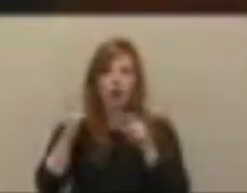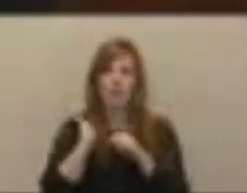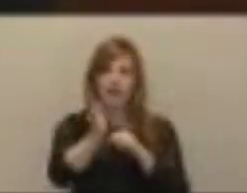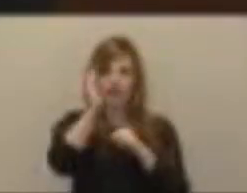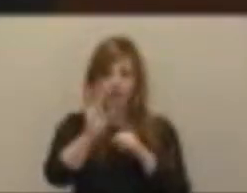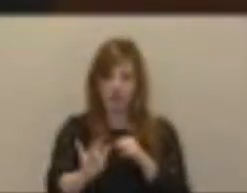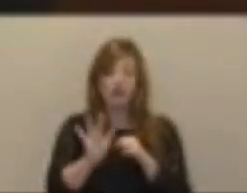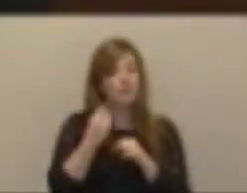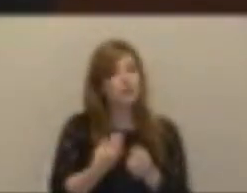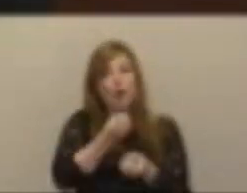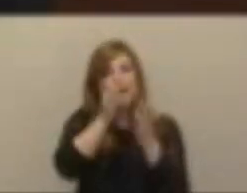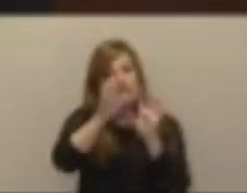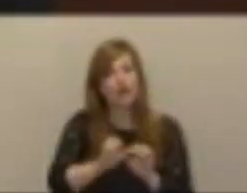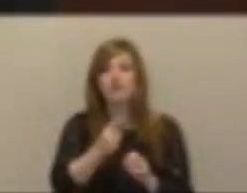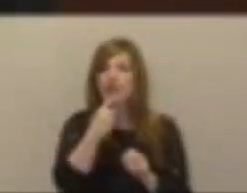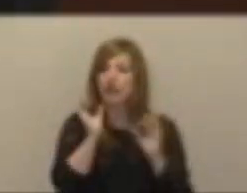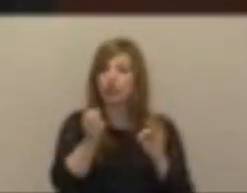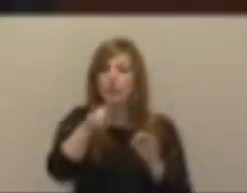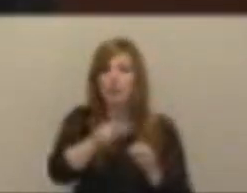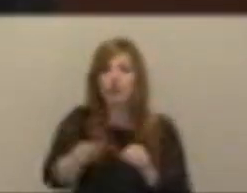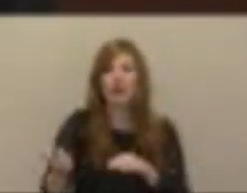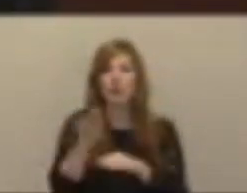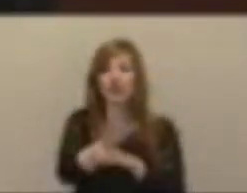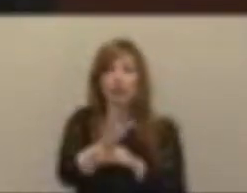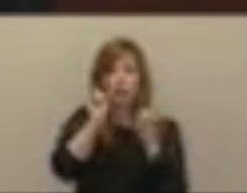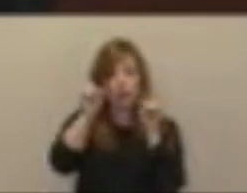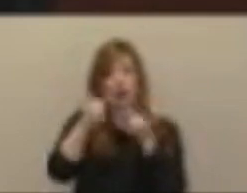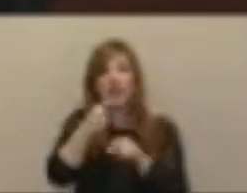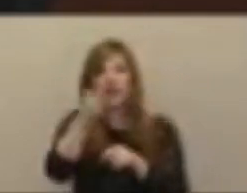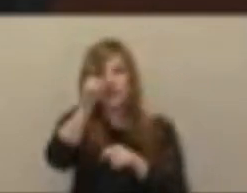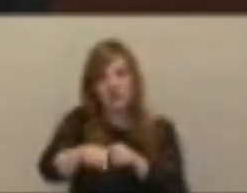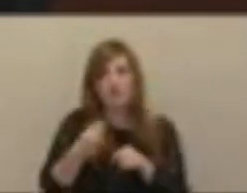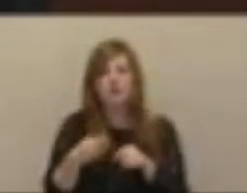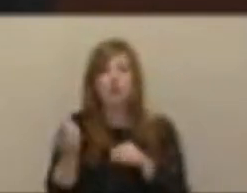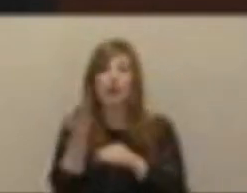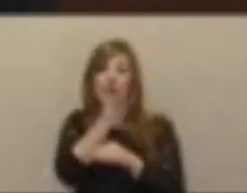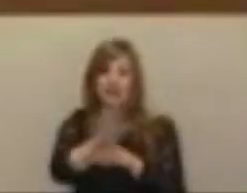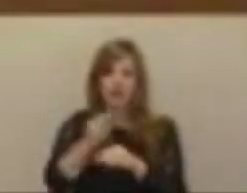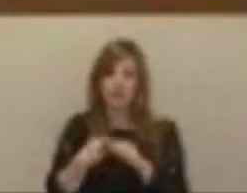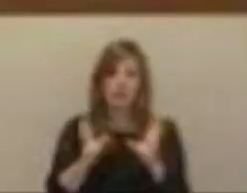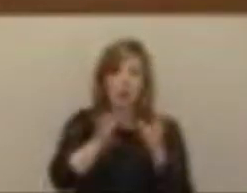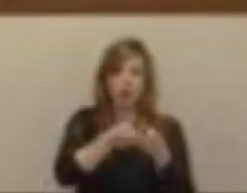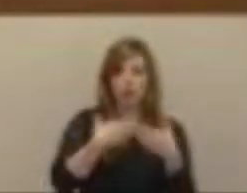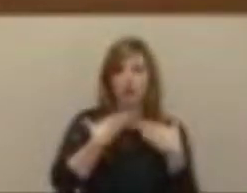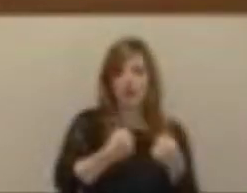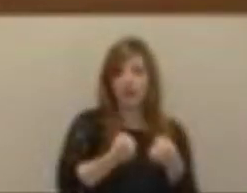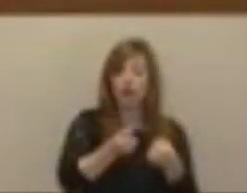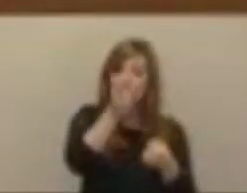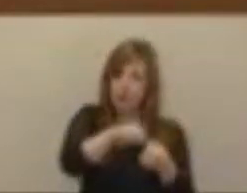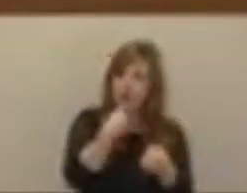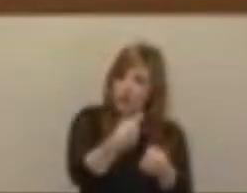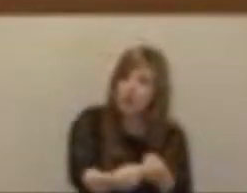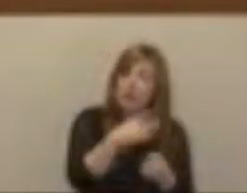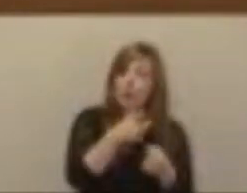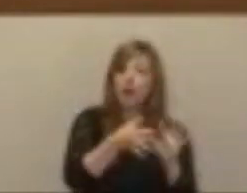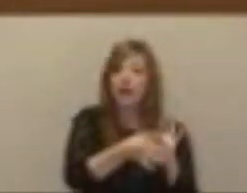todos los informes y también lo dicen los representantes de los profesores y los representantes del personal sanitario. Y eso tiene que ver